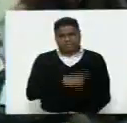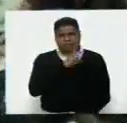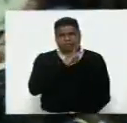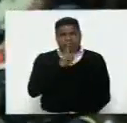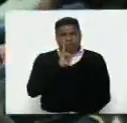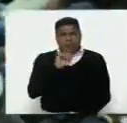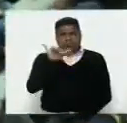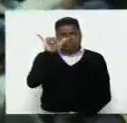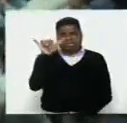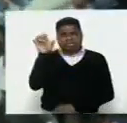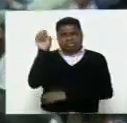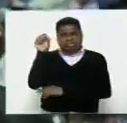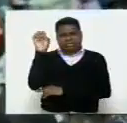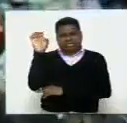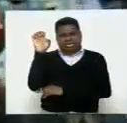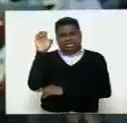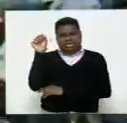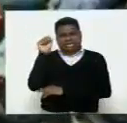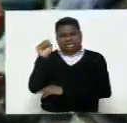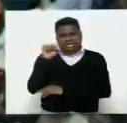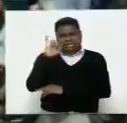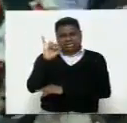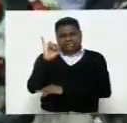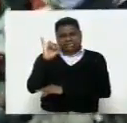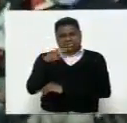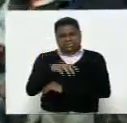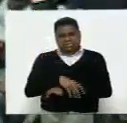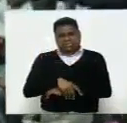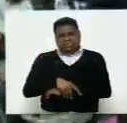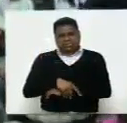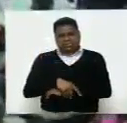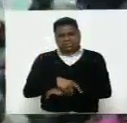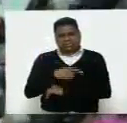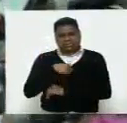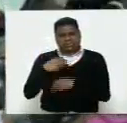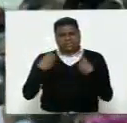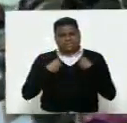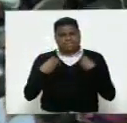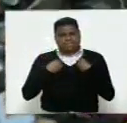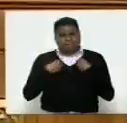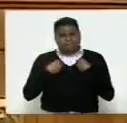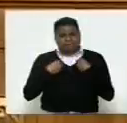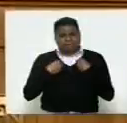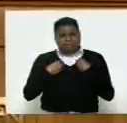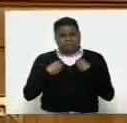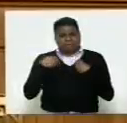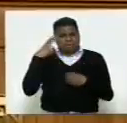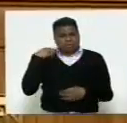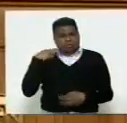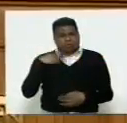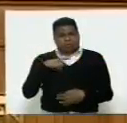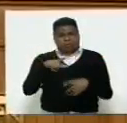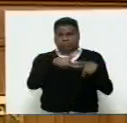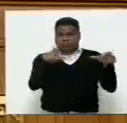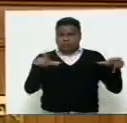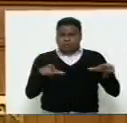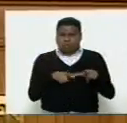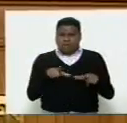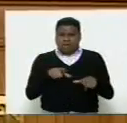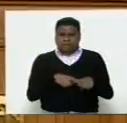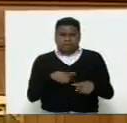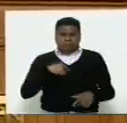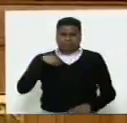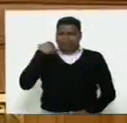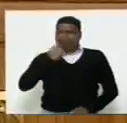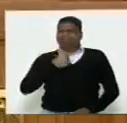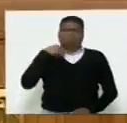Yersi Palacios, vengo del estado Miranda, al municipio Acevedo, la parroquia Caucagua, del sector Los Cerritos, orgullosamente de ser